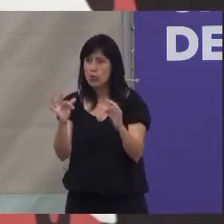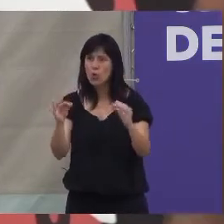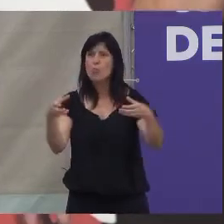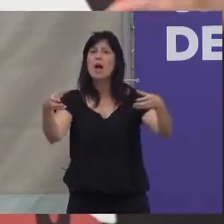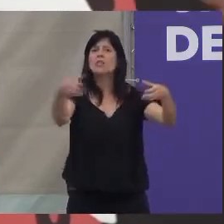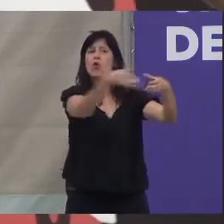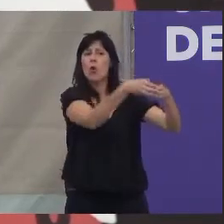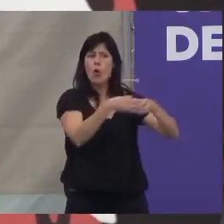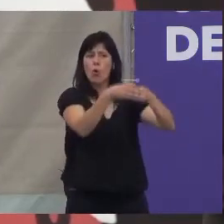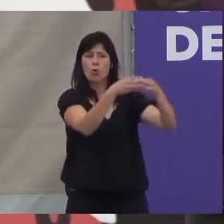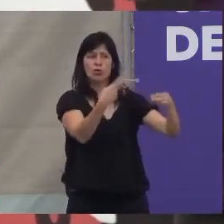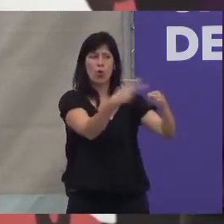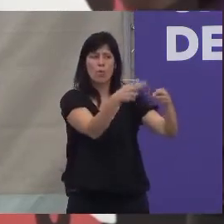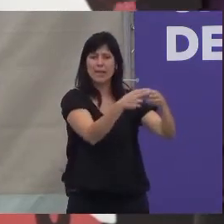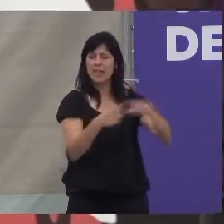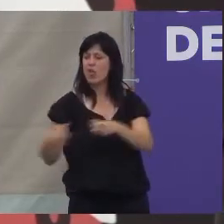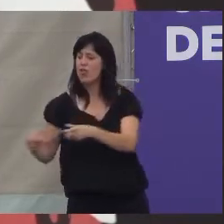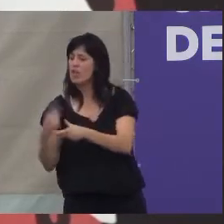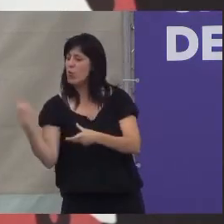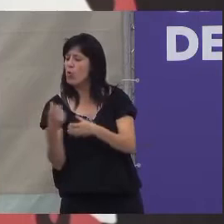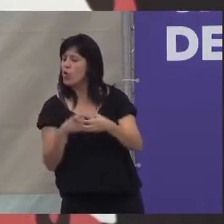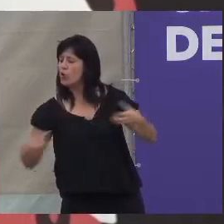del conjunto del partido.